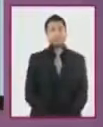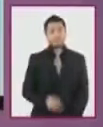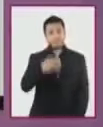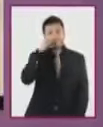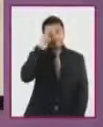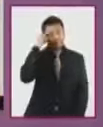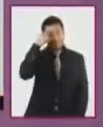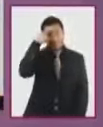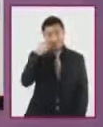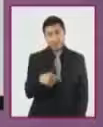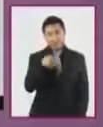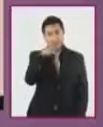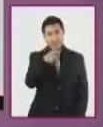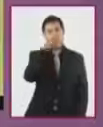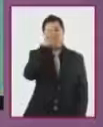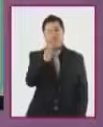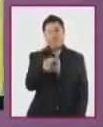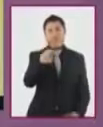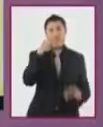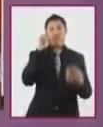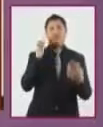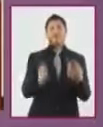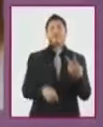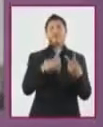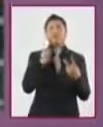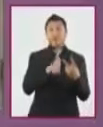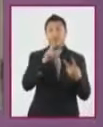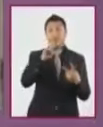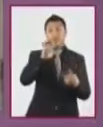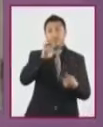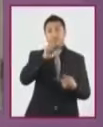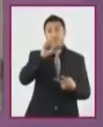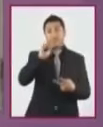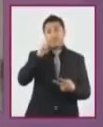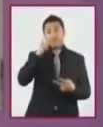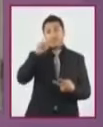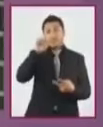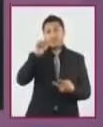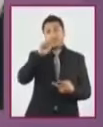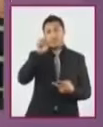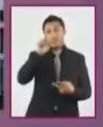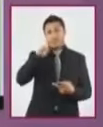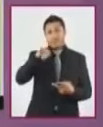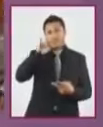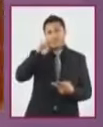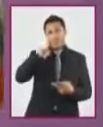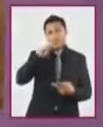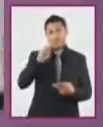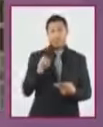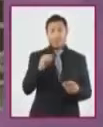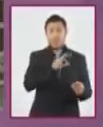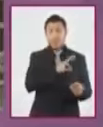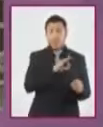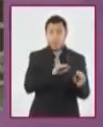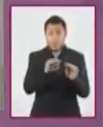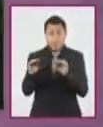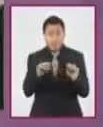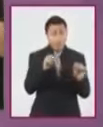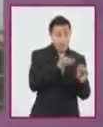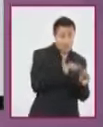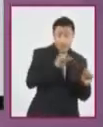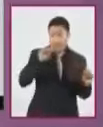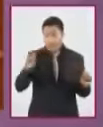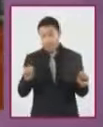Para ti, ¿qué es el desplazamiento? Moverme de un lugar a otro. Un